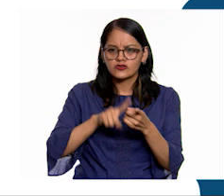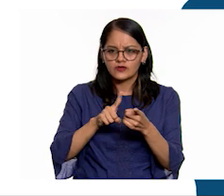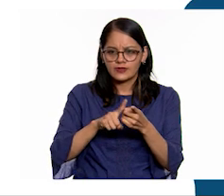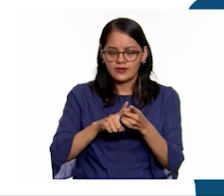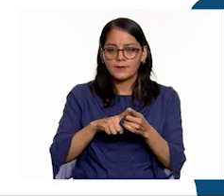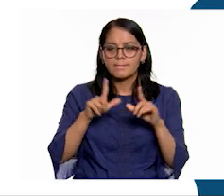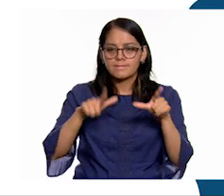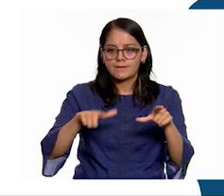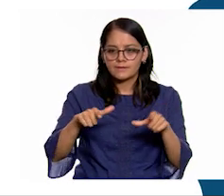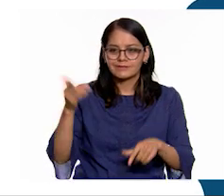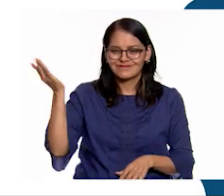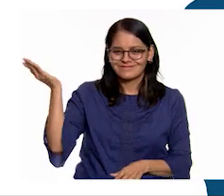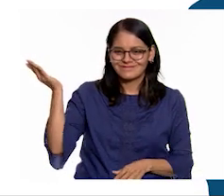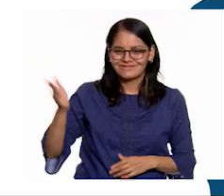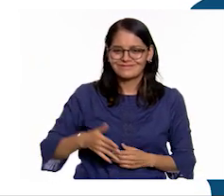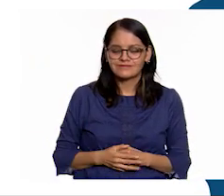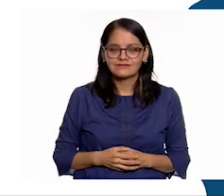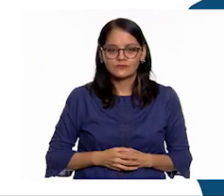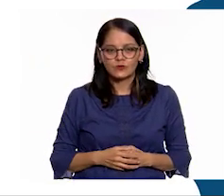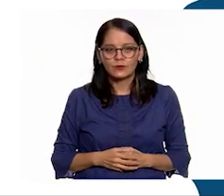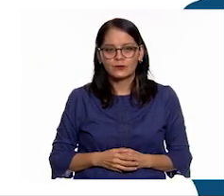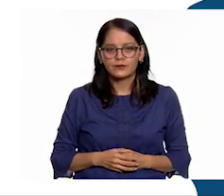página